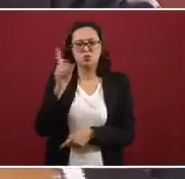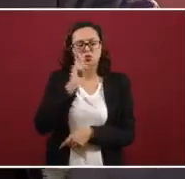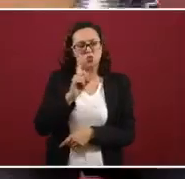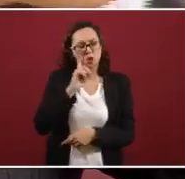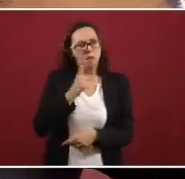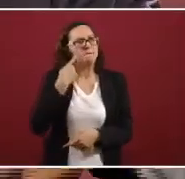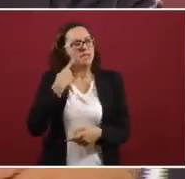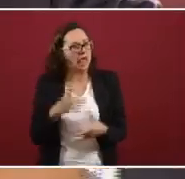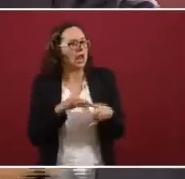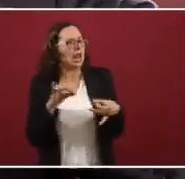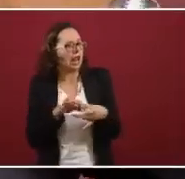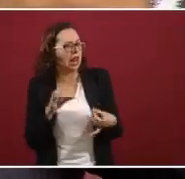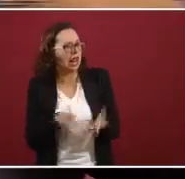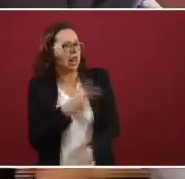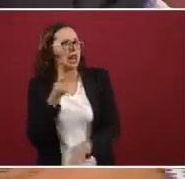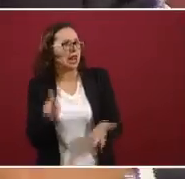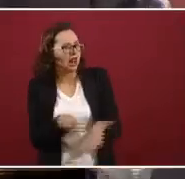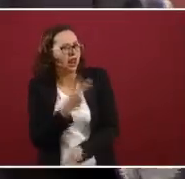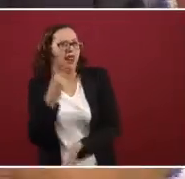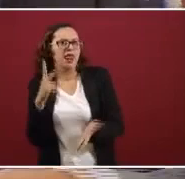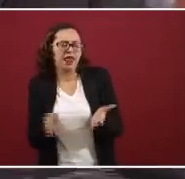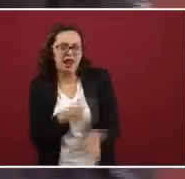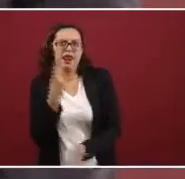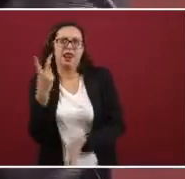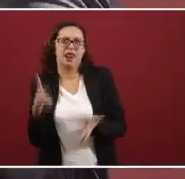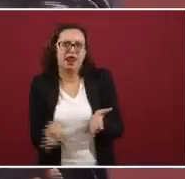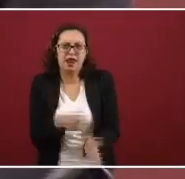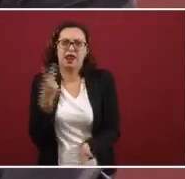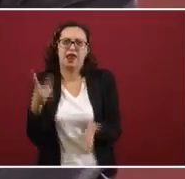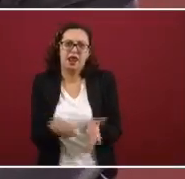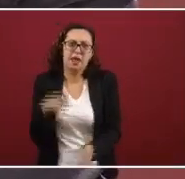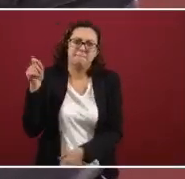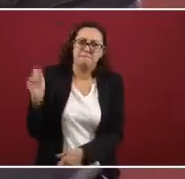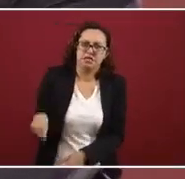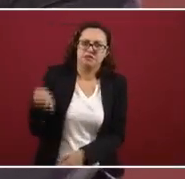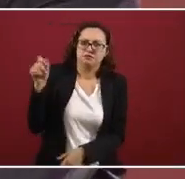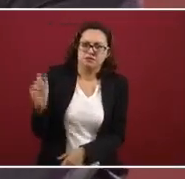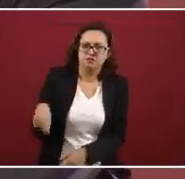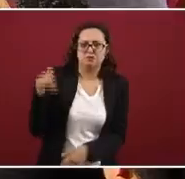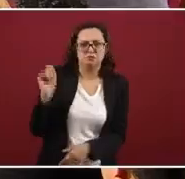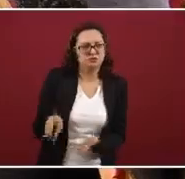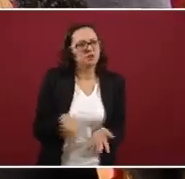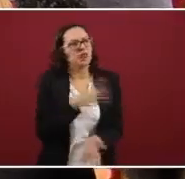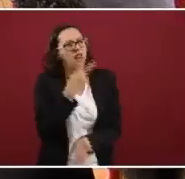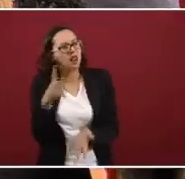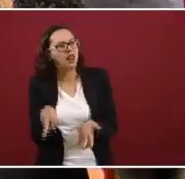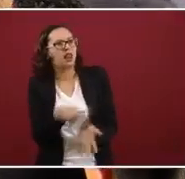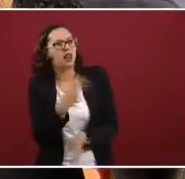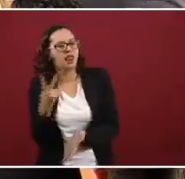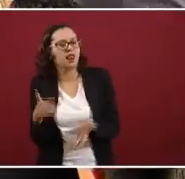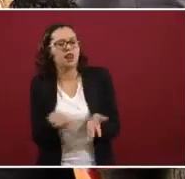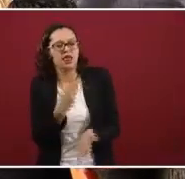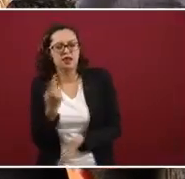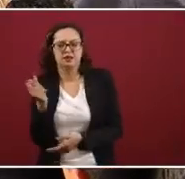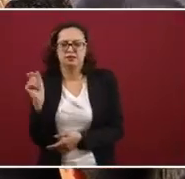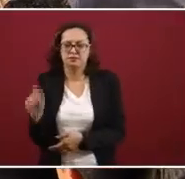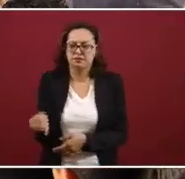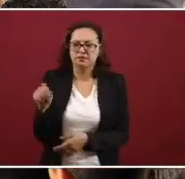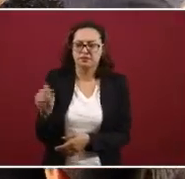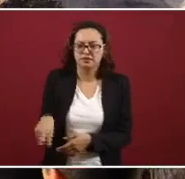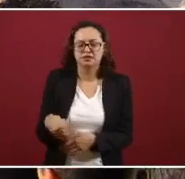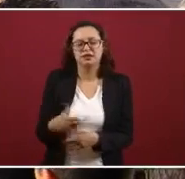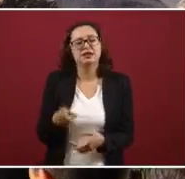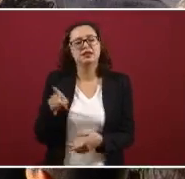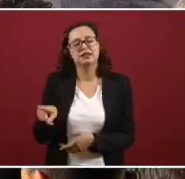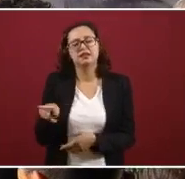repetían y repetían y repetían y repetían lo que le estaban planteando, ¿no? Era de unas